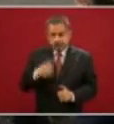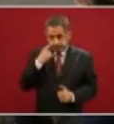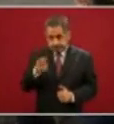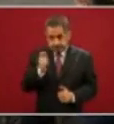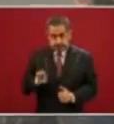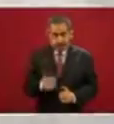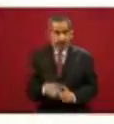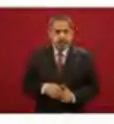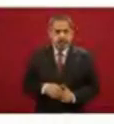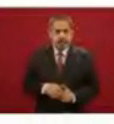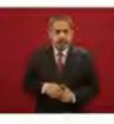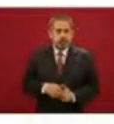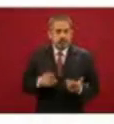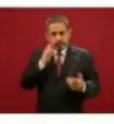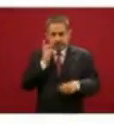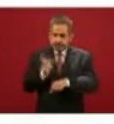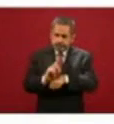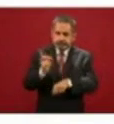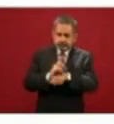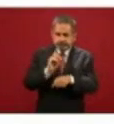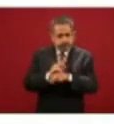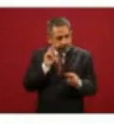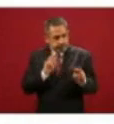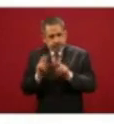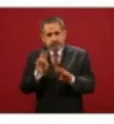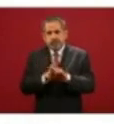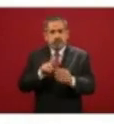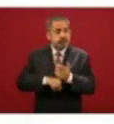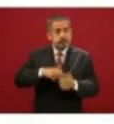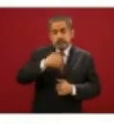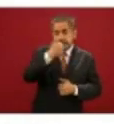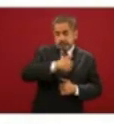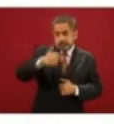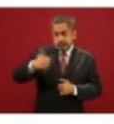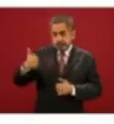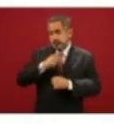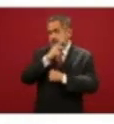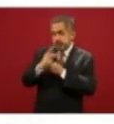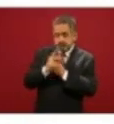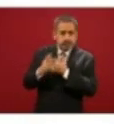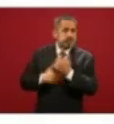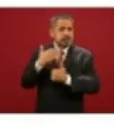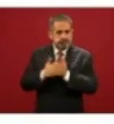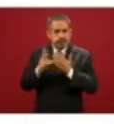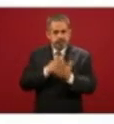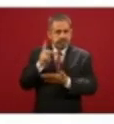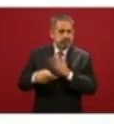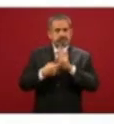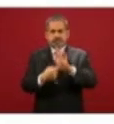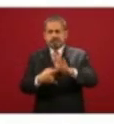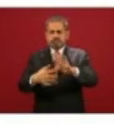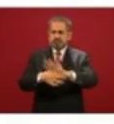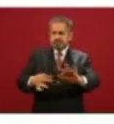lo podemos hacer y lo hemos hecho y lo vemos todos los días para cada uno de los países y lo traeremos muy próximamente. Podemos